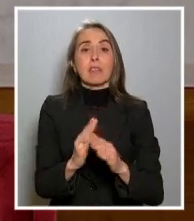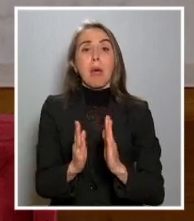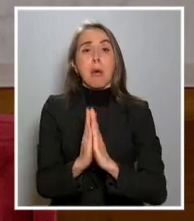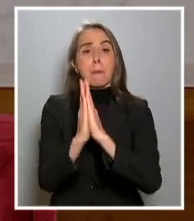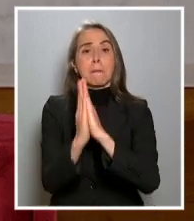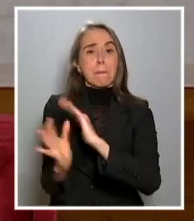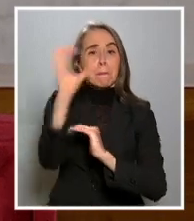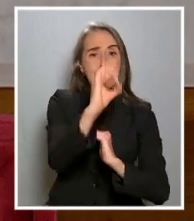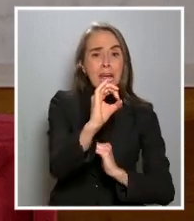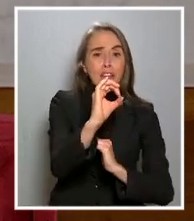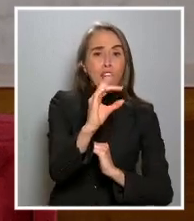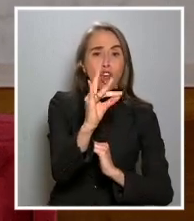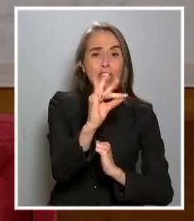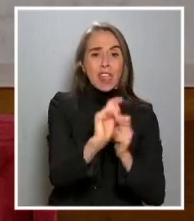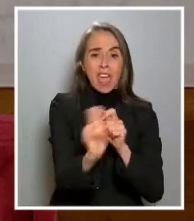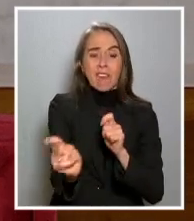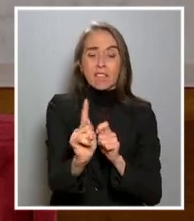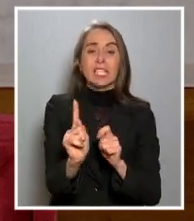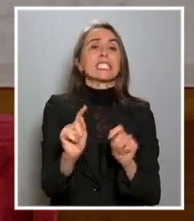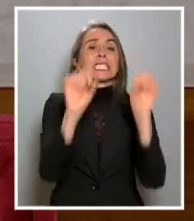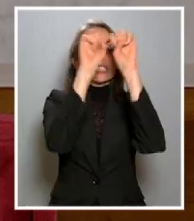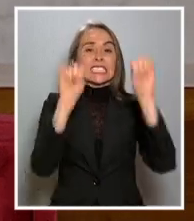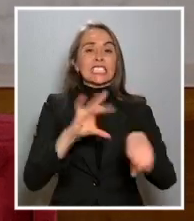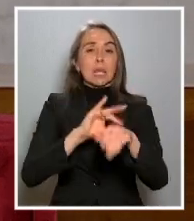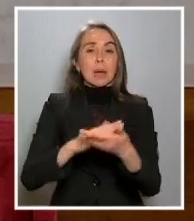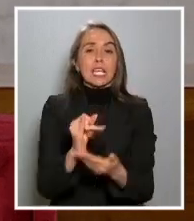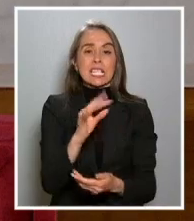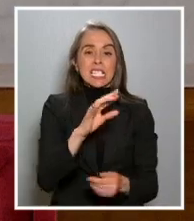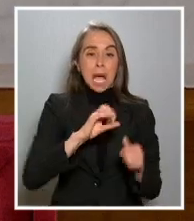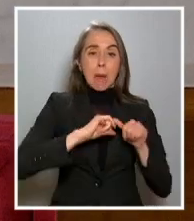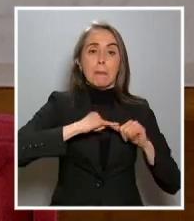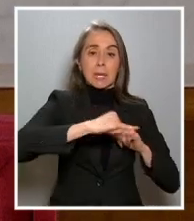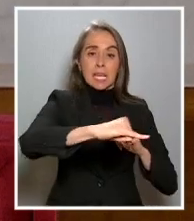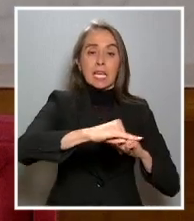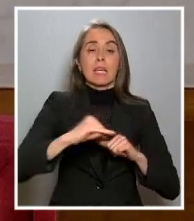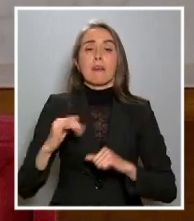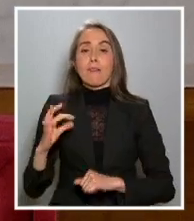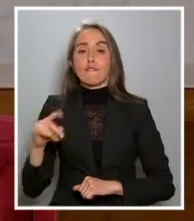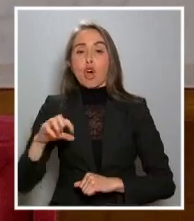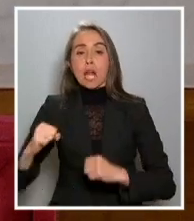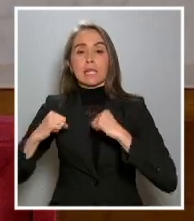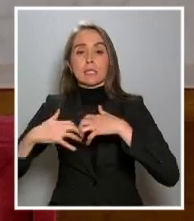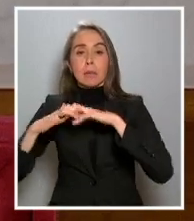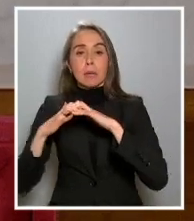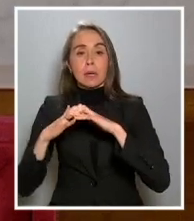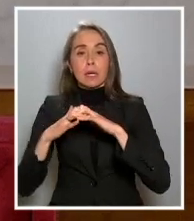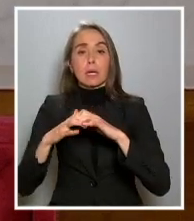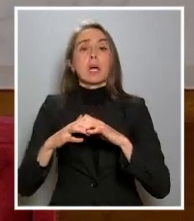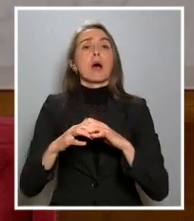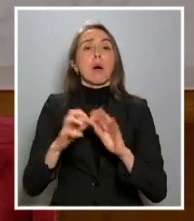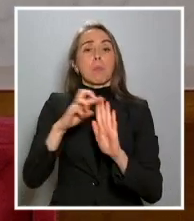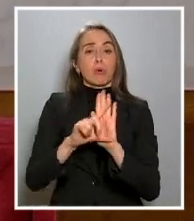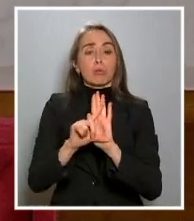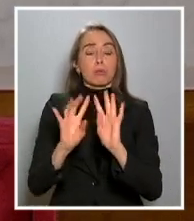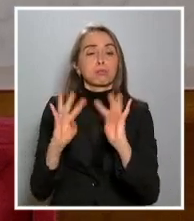perdonazo, otorgando estabilidad al sistema de salud y robusteciendo a FONASA, arribamos a un acuerdo.